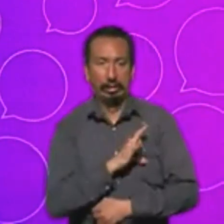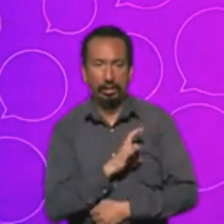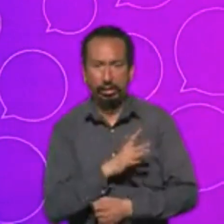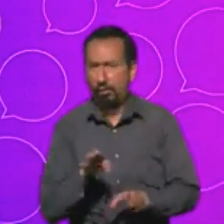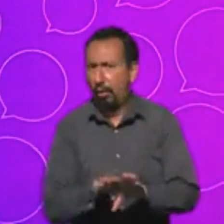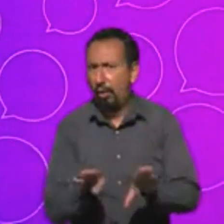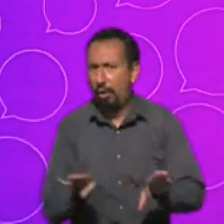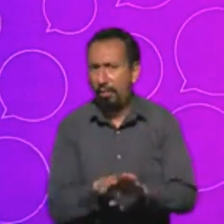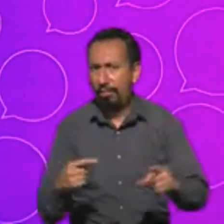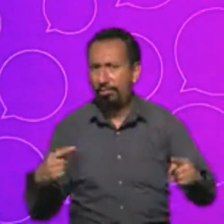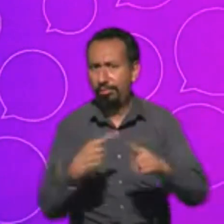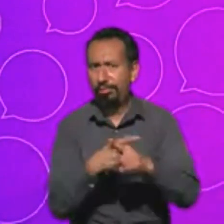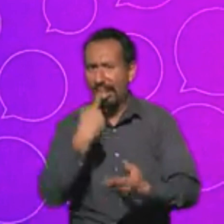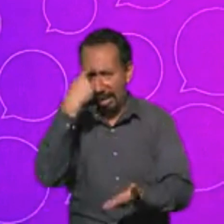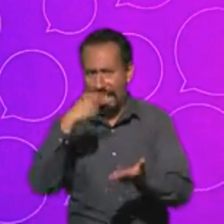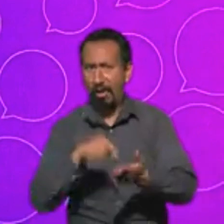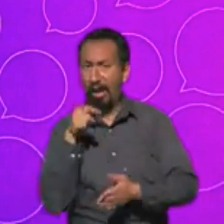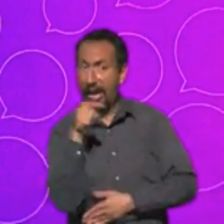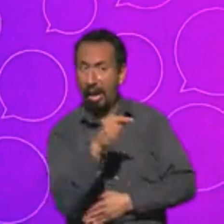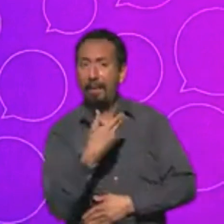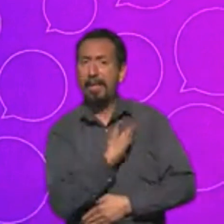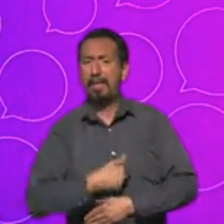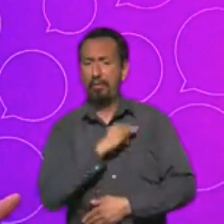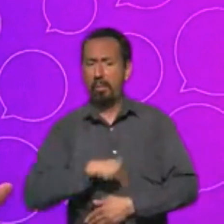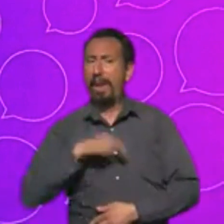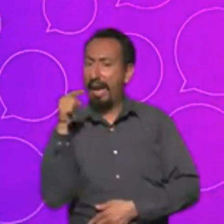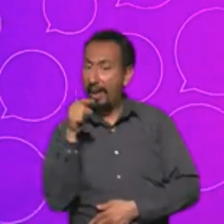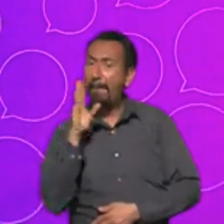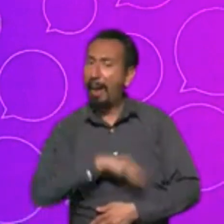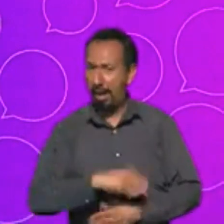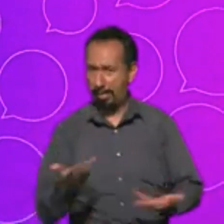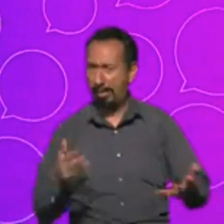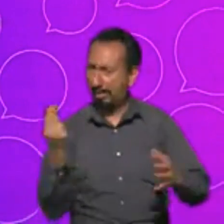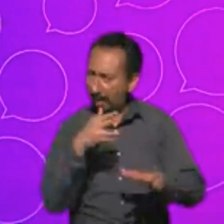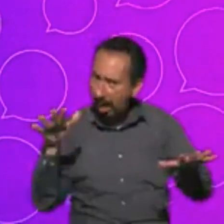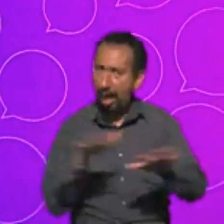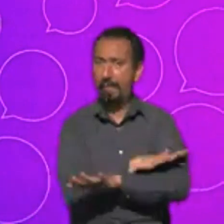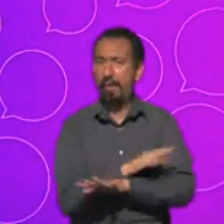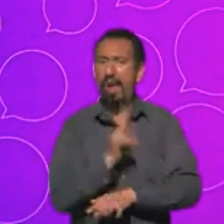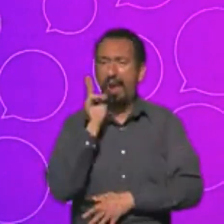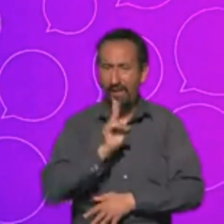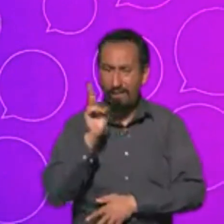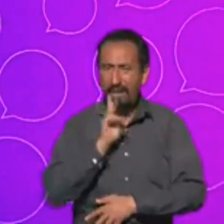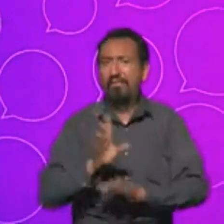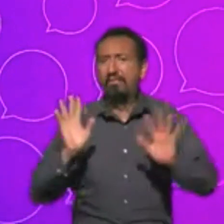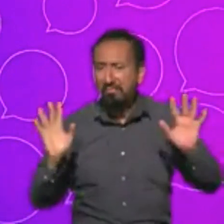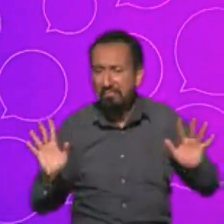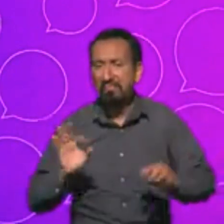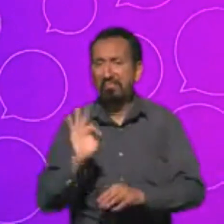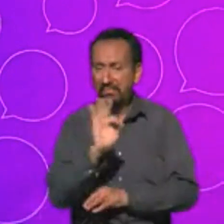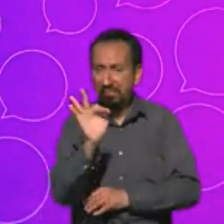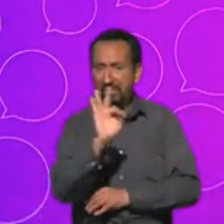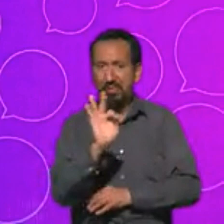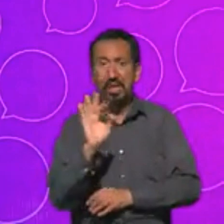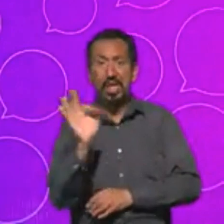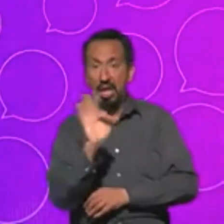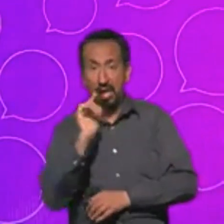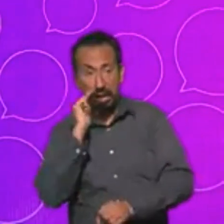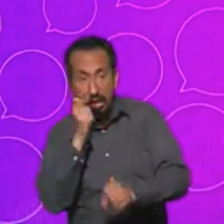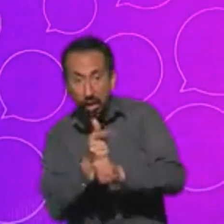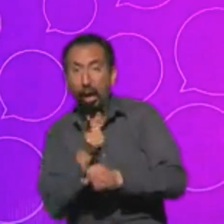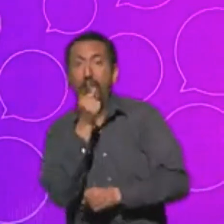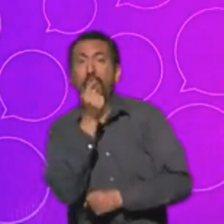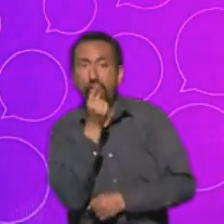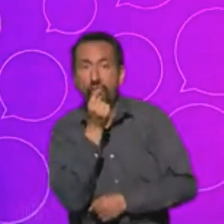servicio qué tal si lo que está mal es el presidente Entonces lo cambiamos y vemos si la mística es correcta No y cambiamos la forma si yo me entero que un